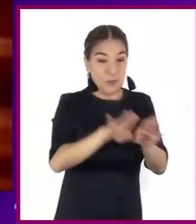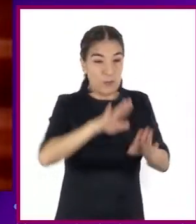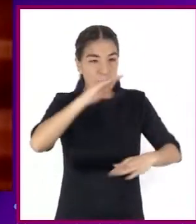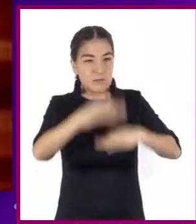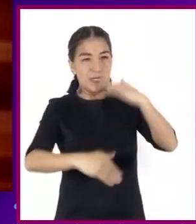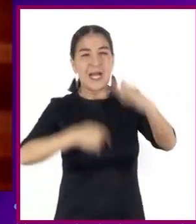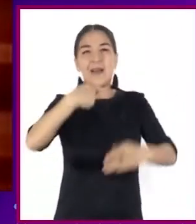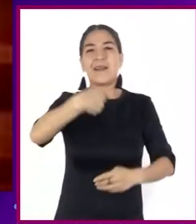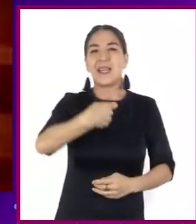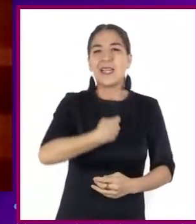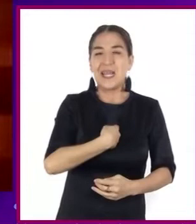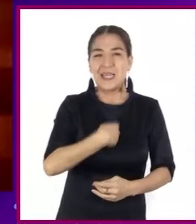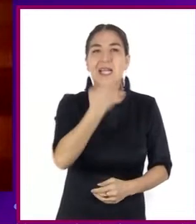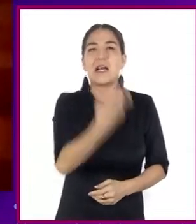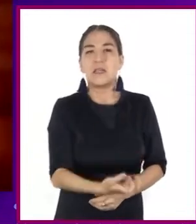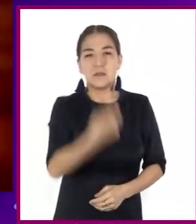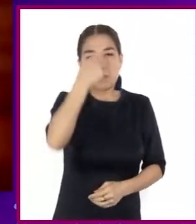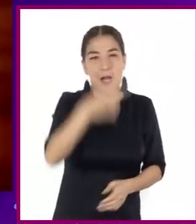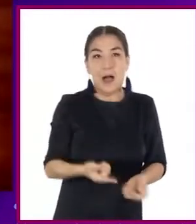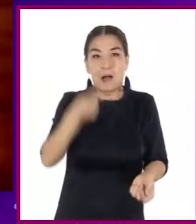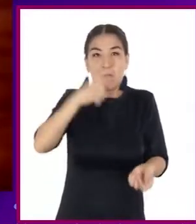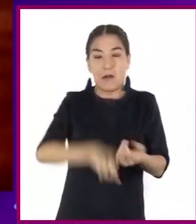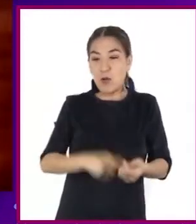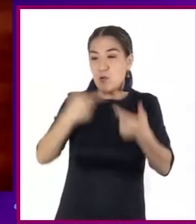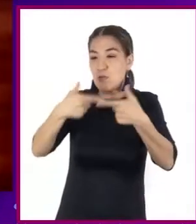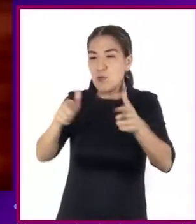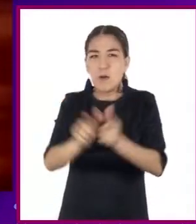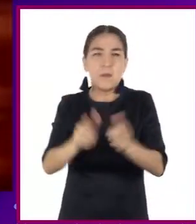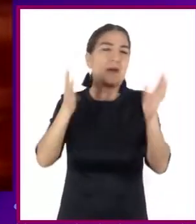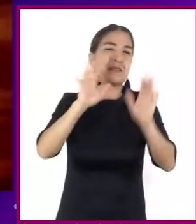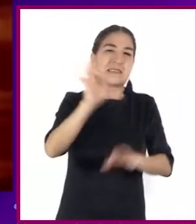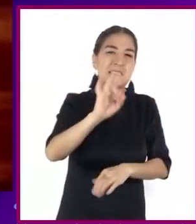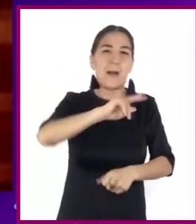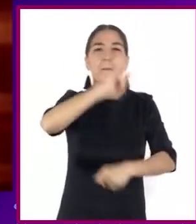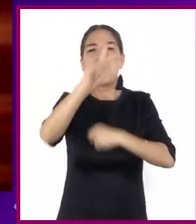identidades colectivas que tenemos dentro de los grupos, ya sea país,